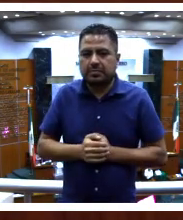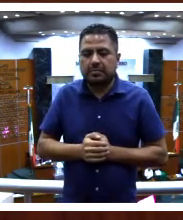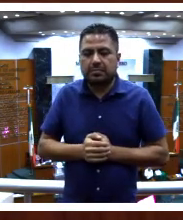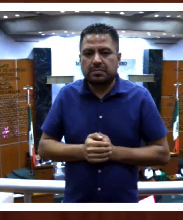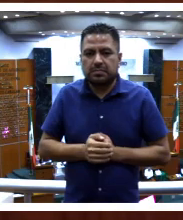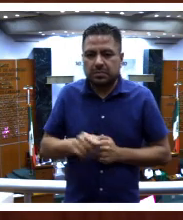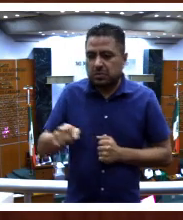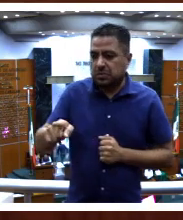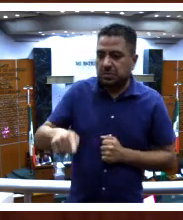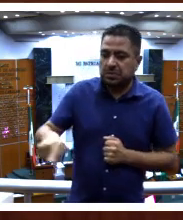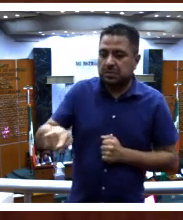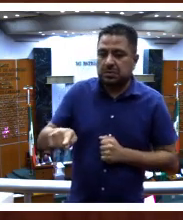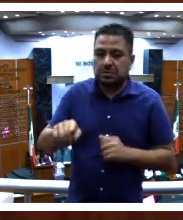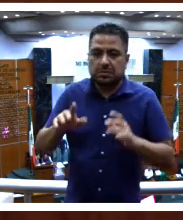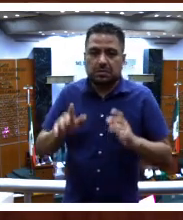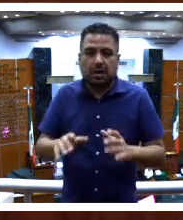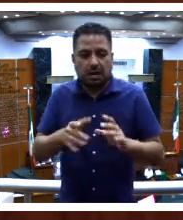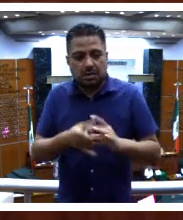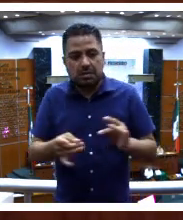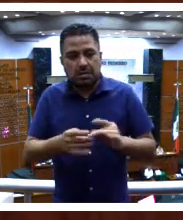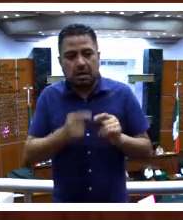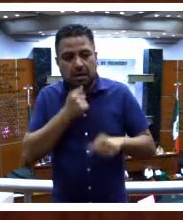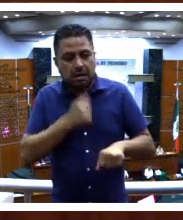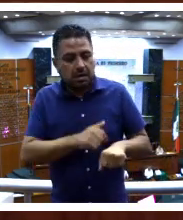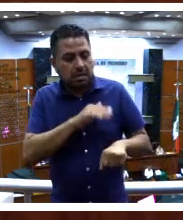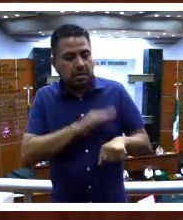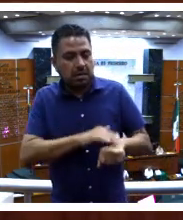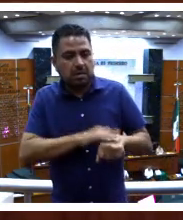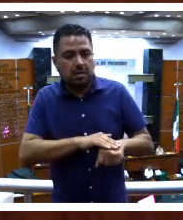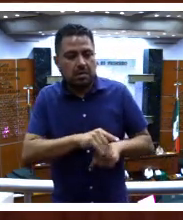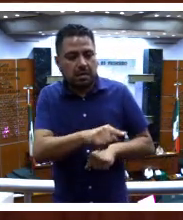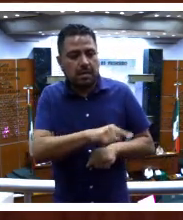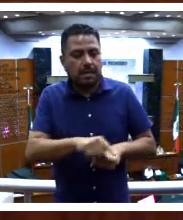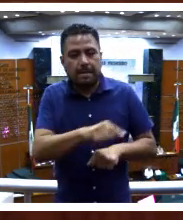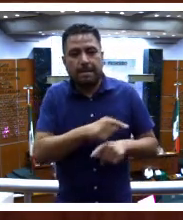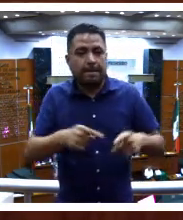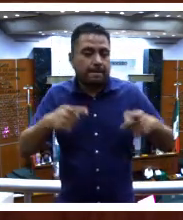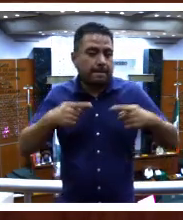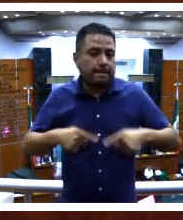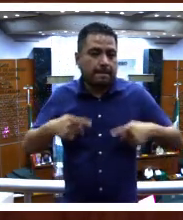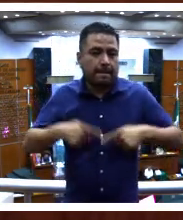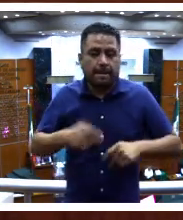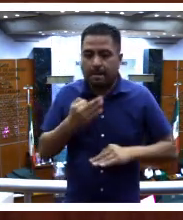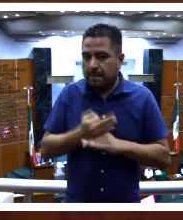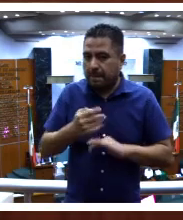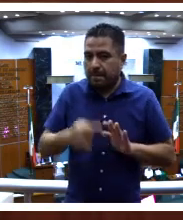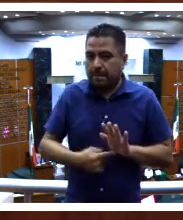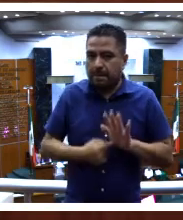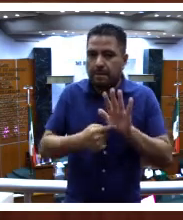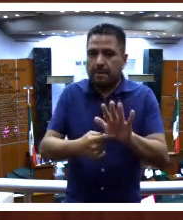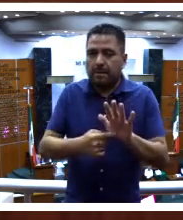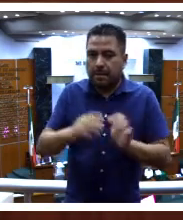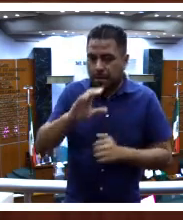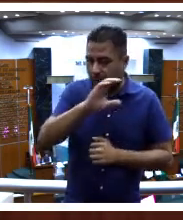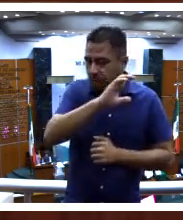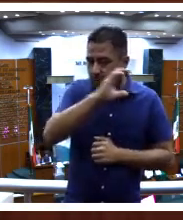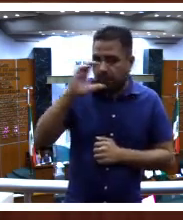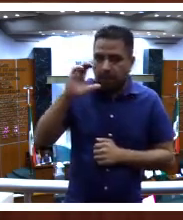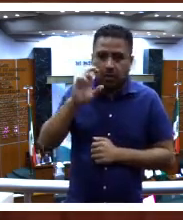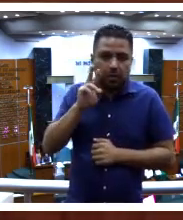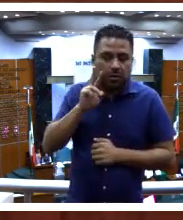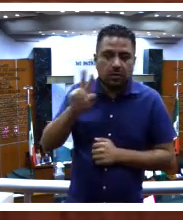y que ustedes dicen que atienden a la gente, y voy a mostrar una fotografía.